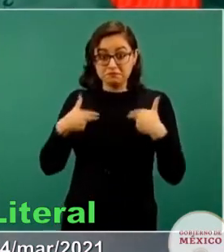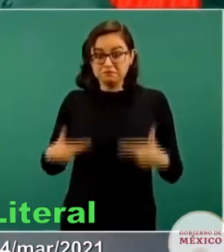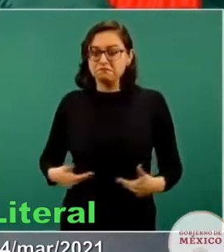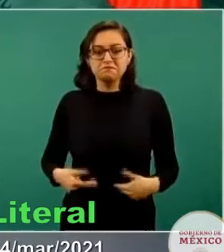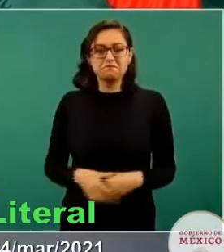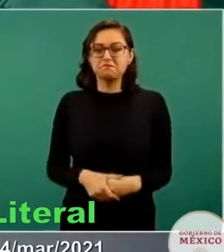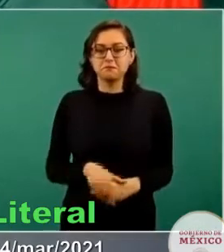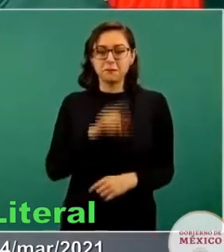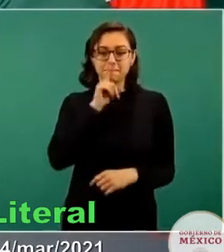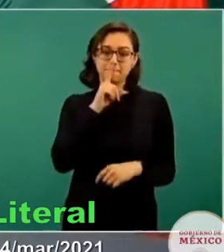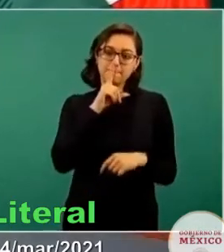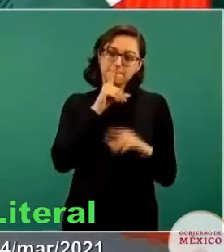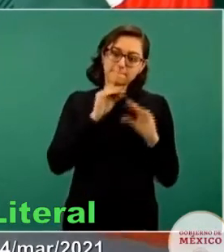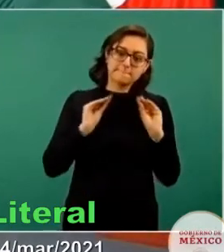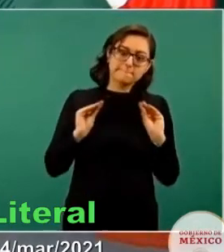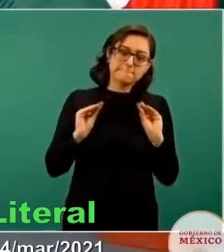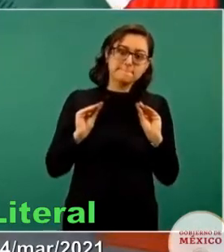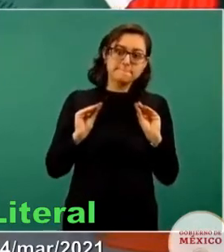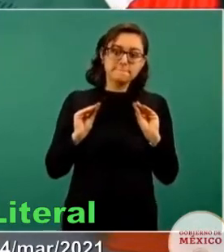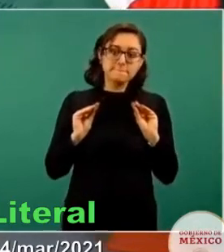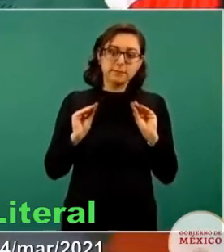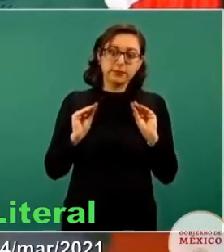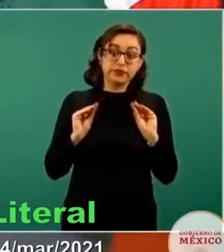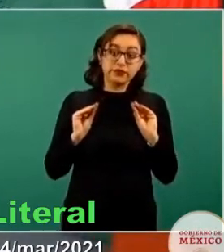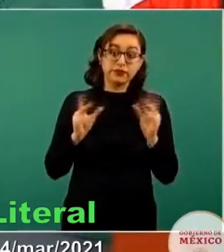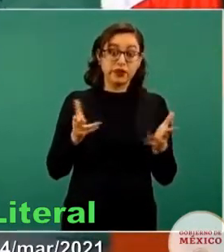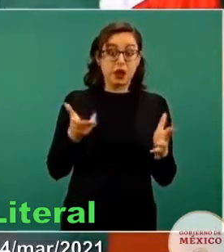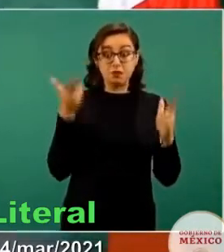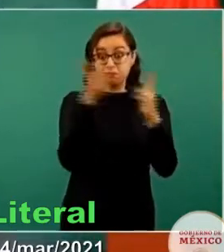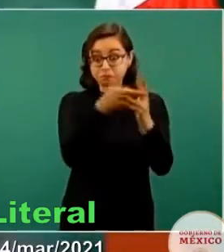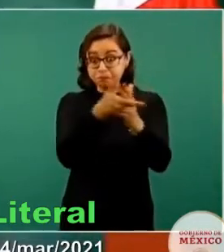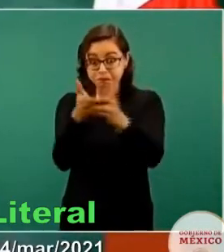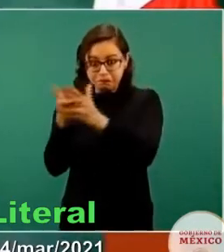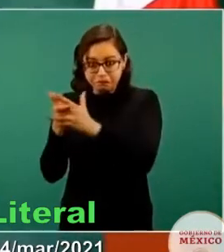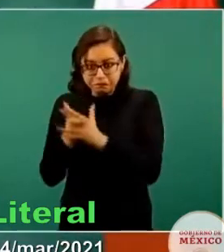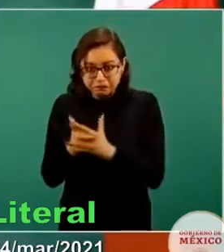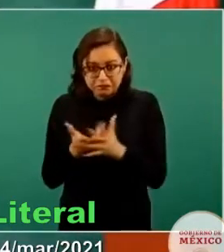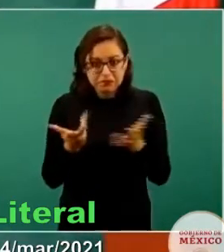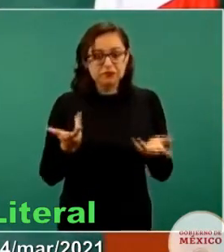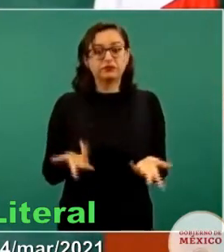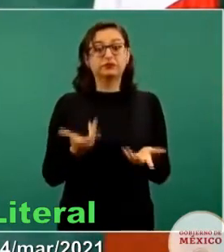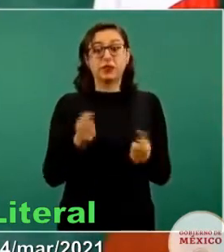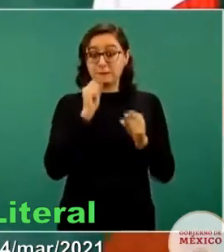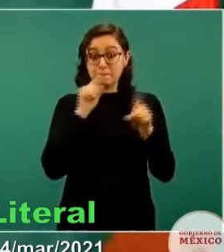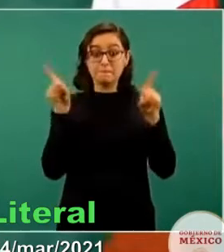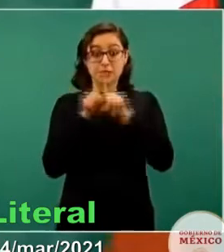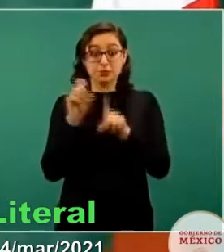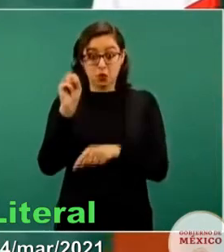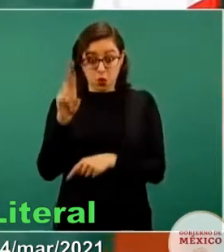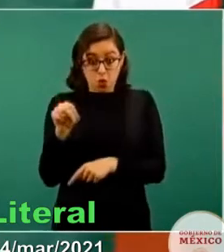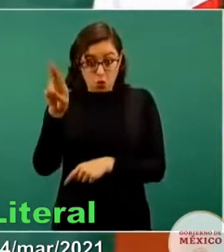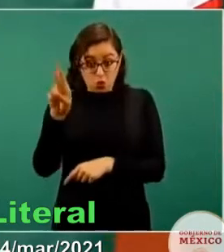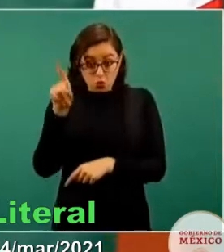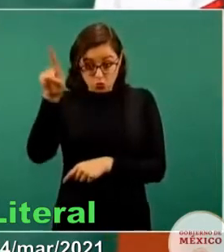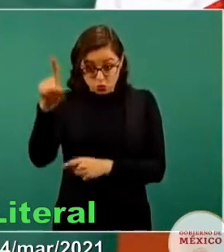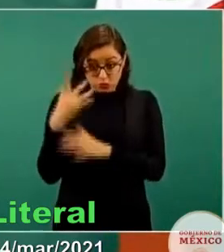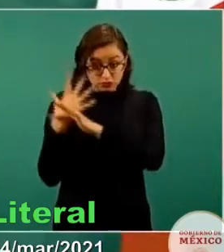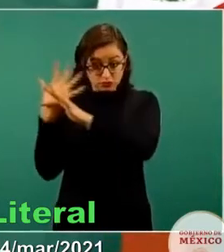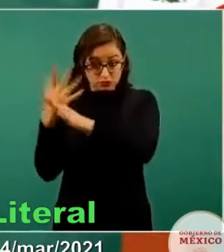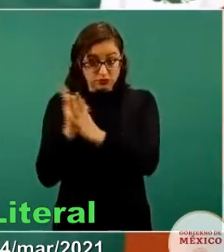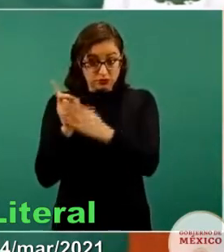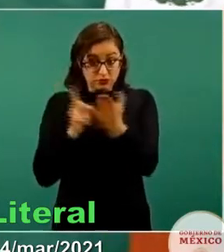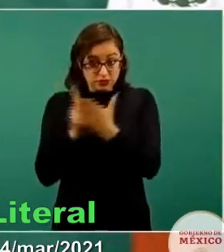ante las masacres. Incluso los organismos de la ONU, defensores de derechos